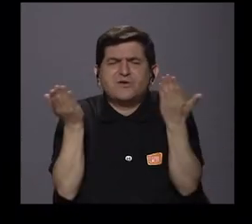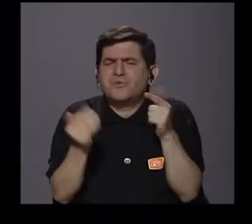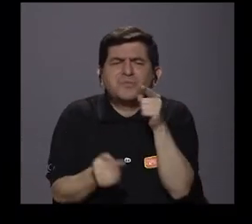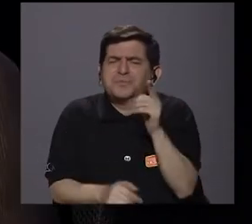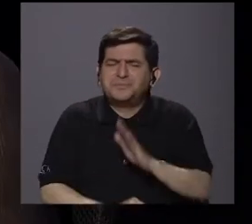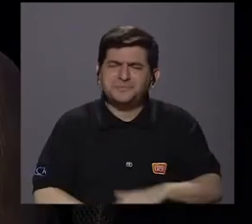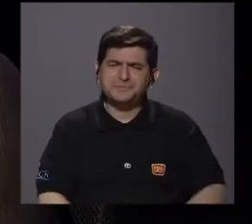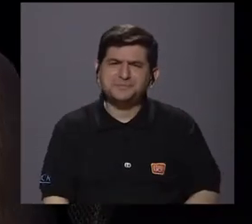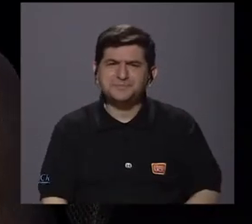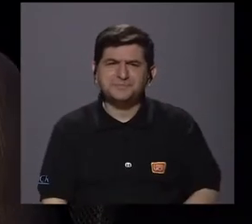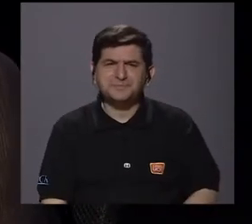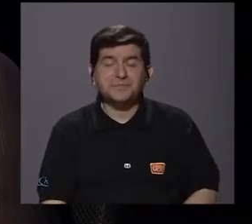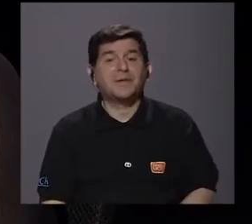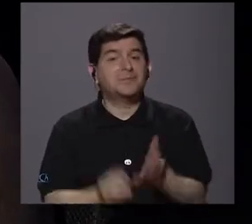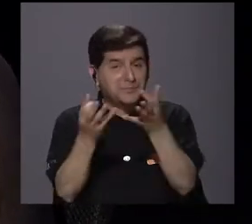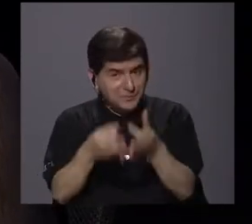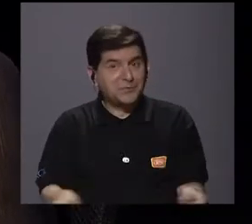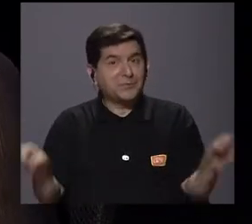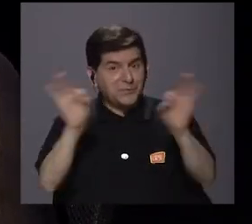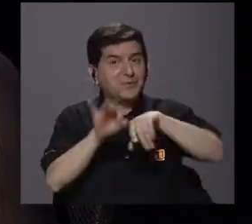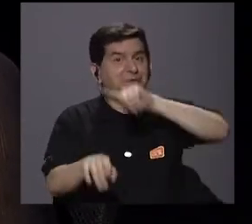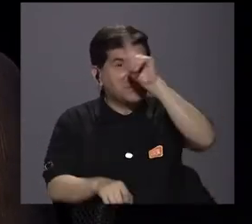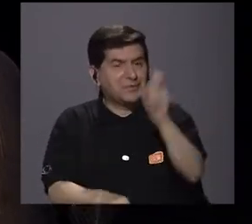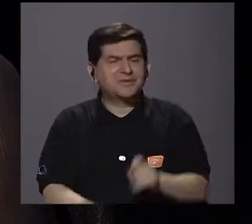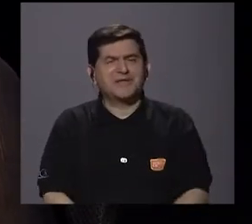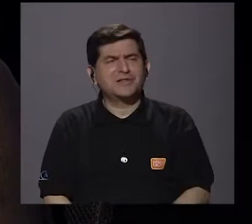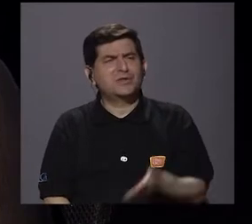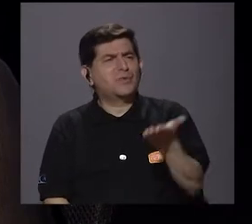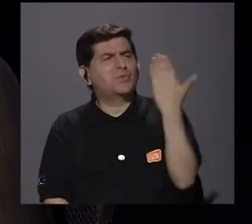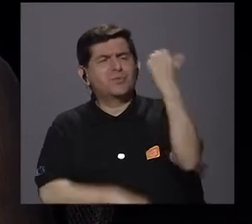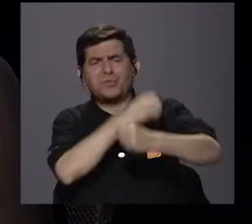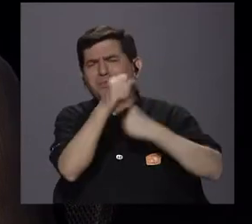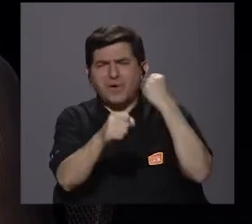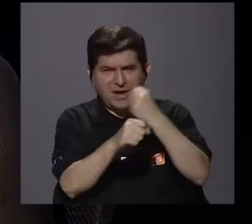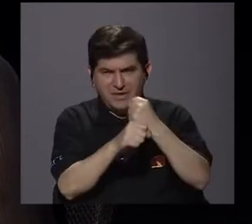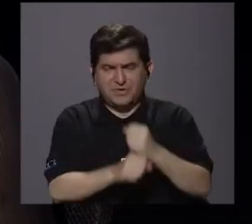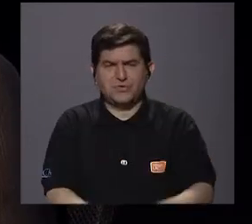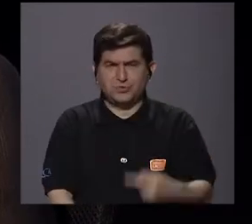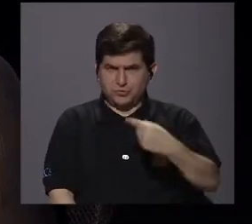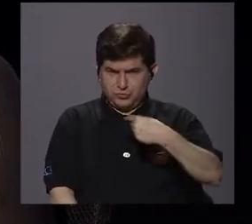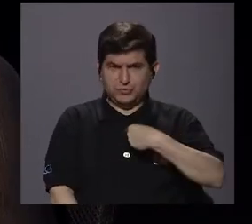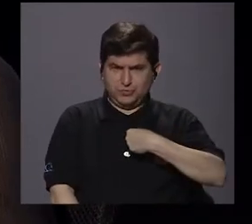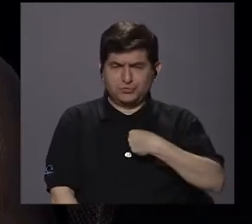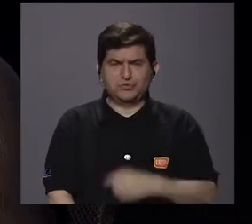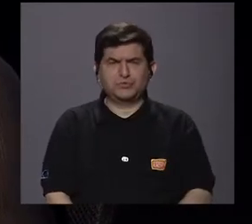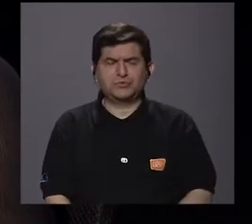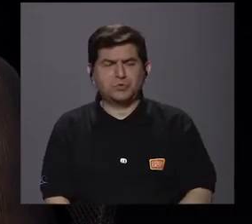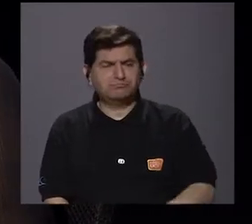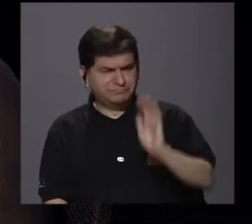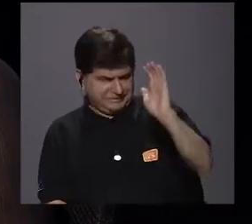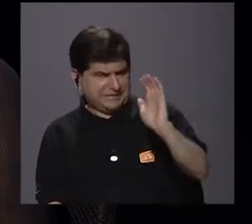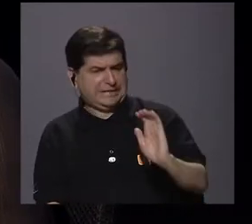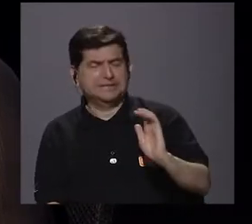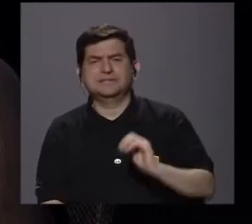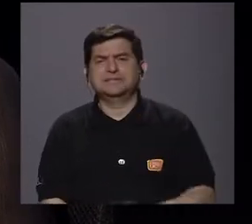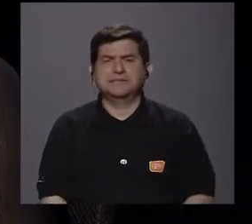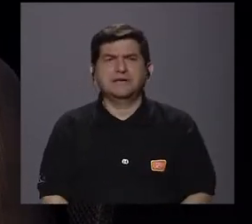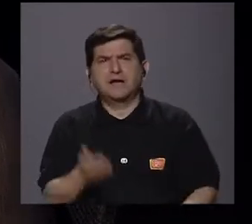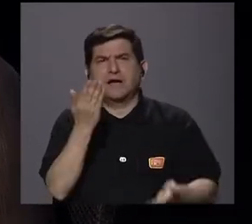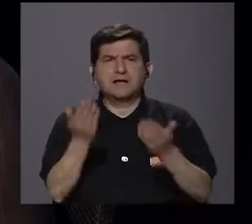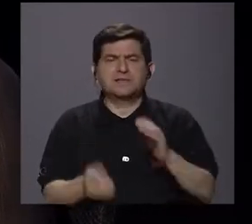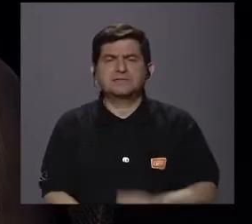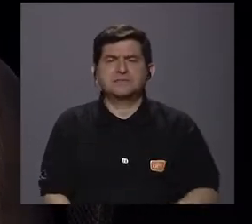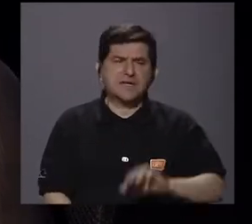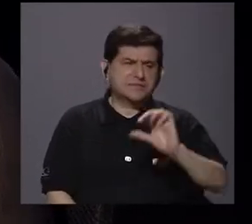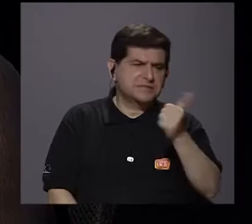Tatiana. Muy importante esa pregunta. Bueno, hace muchísimos años, cuando yo todavía estaba muy pequeña, alrededor de